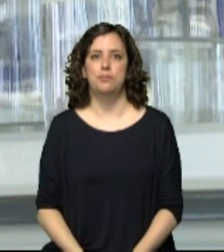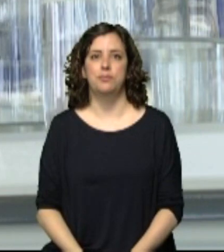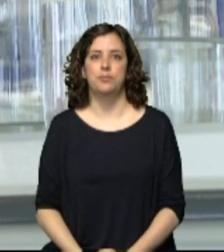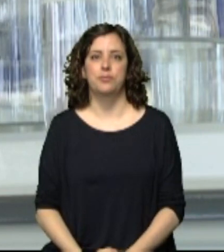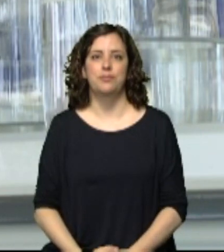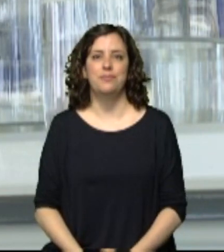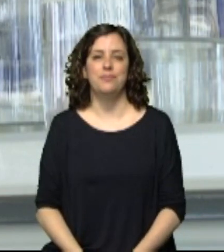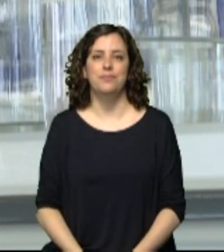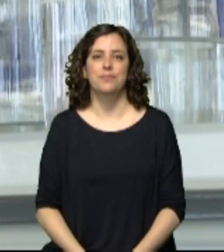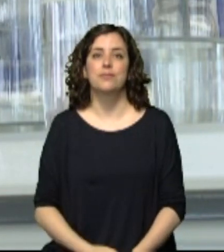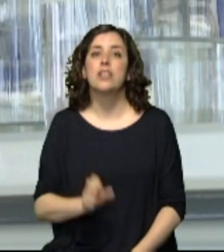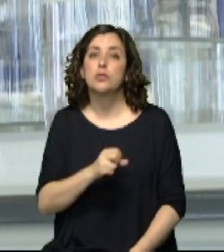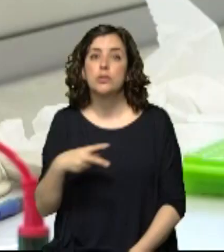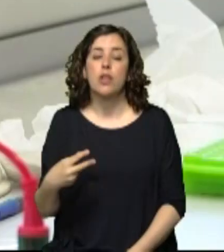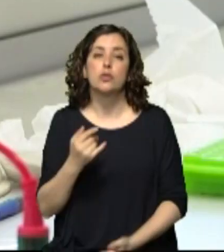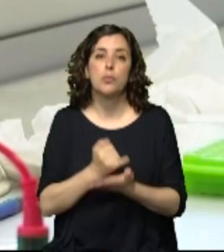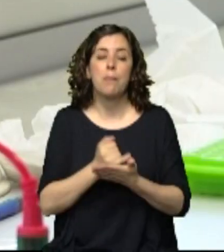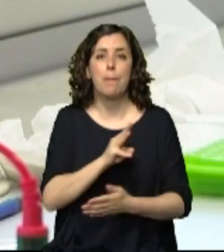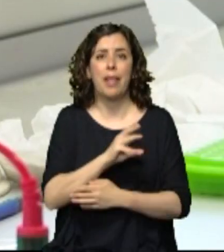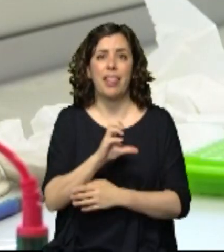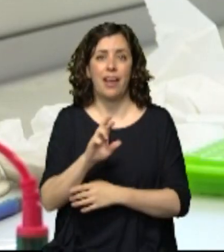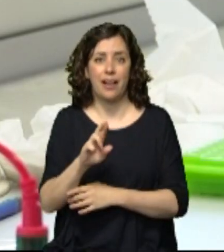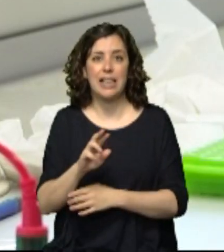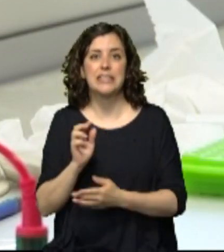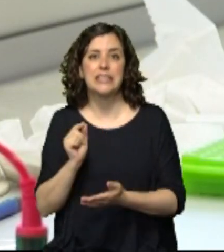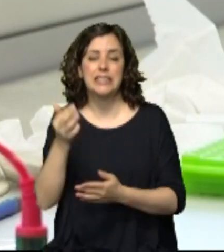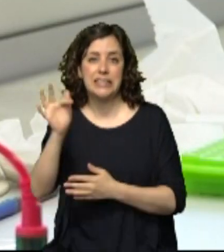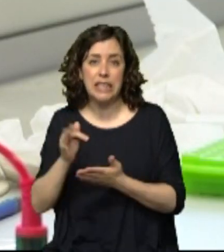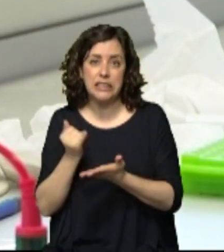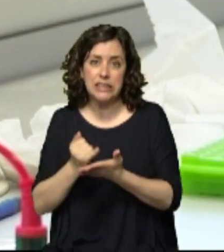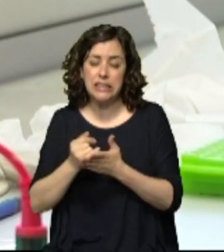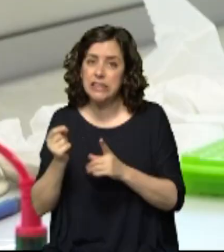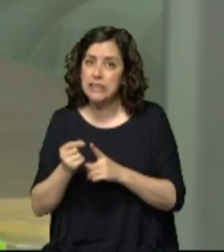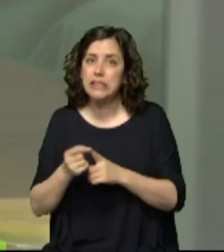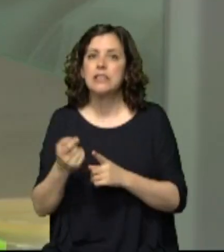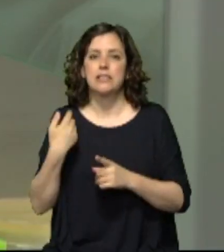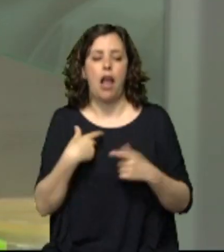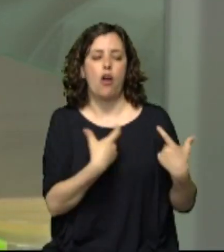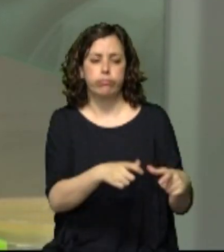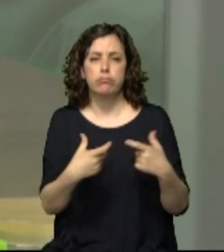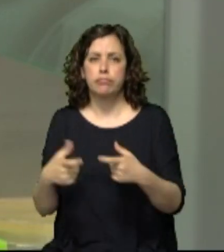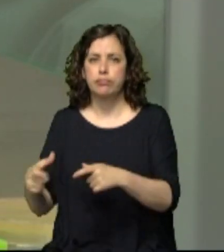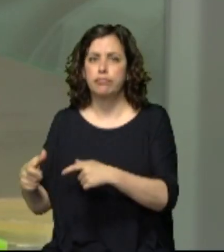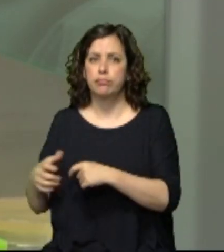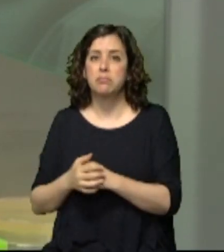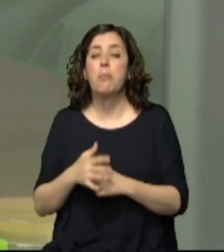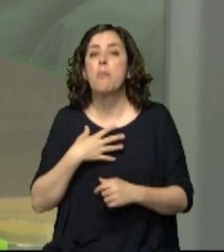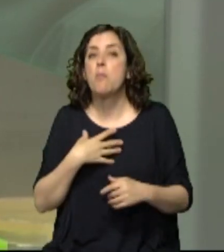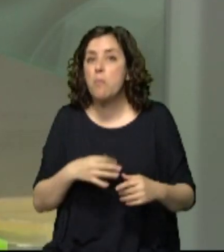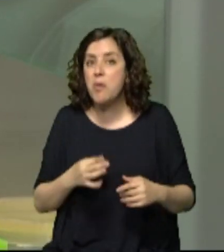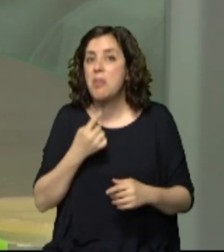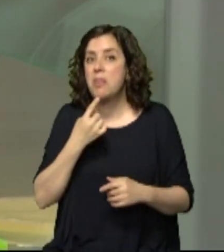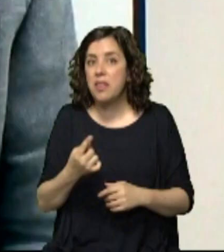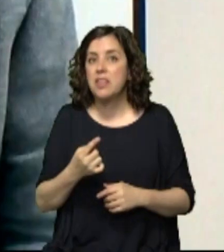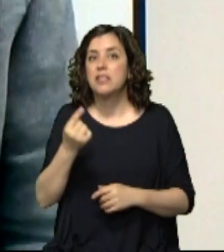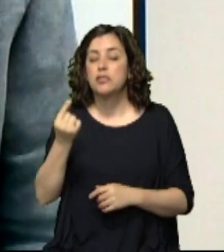Con resultados de pruebas PCR y test que se han realizado en diferentes colectivos, se podría llegar a decir que la tasa de inmunidad en